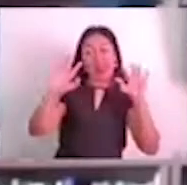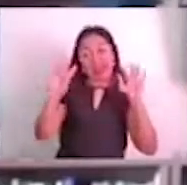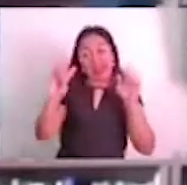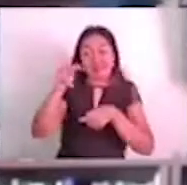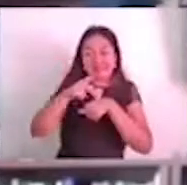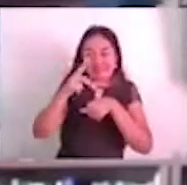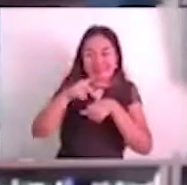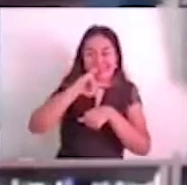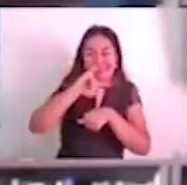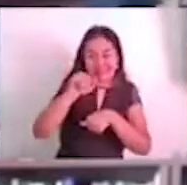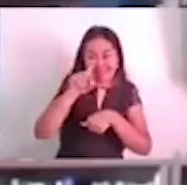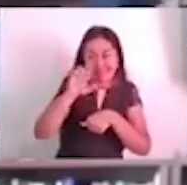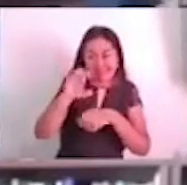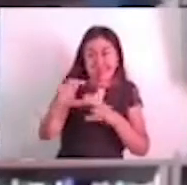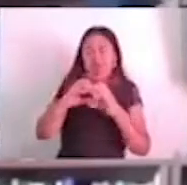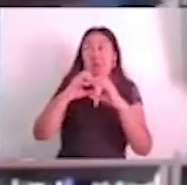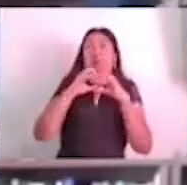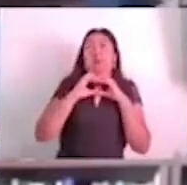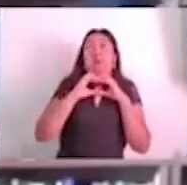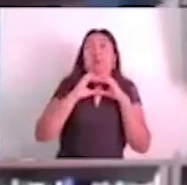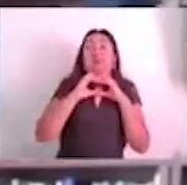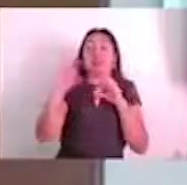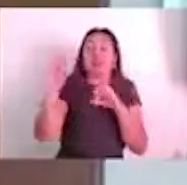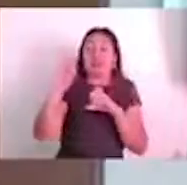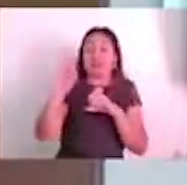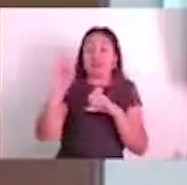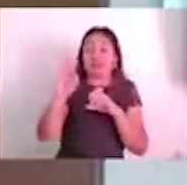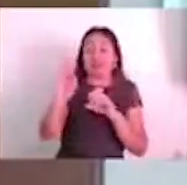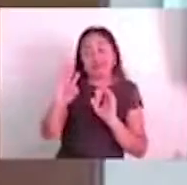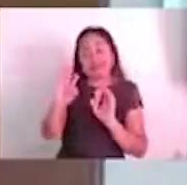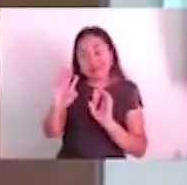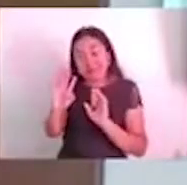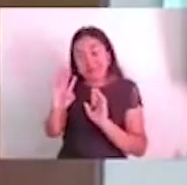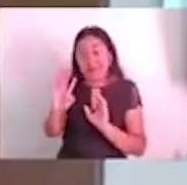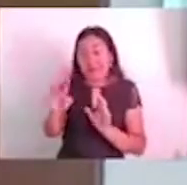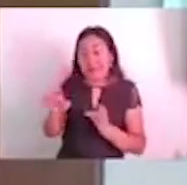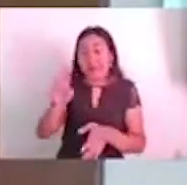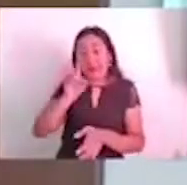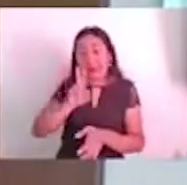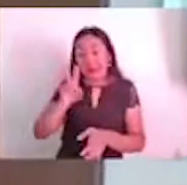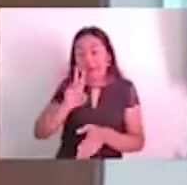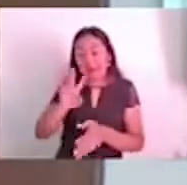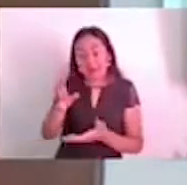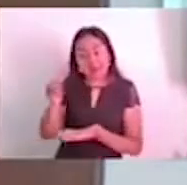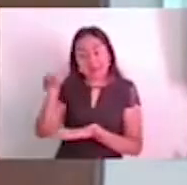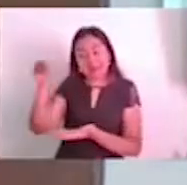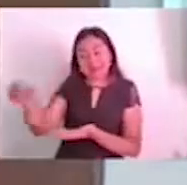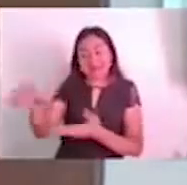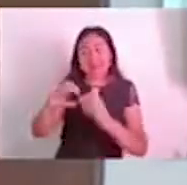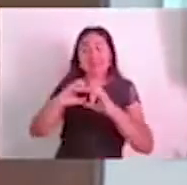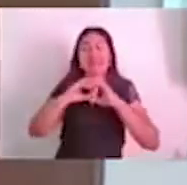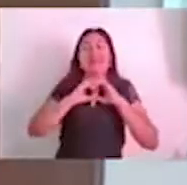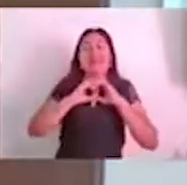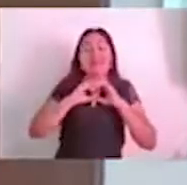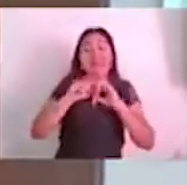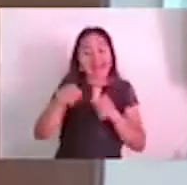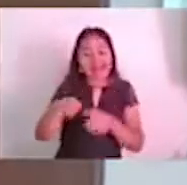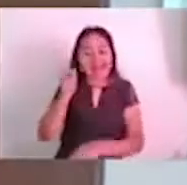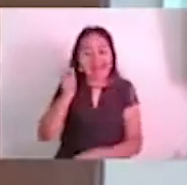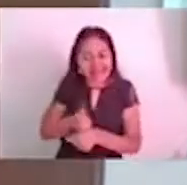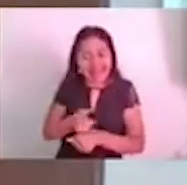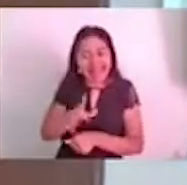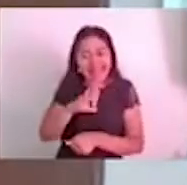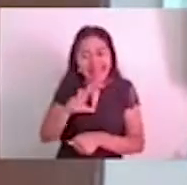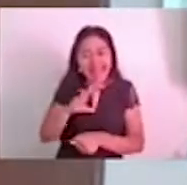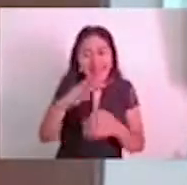la cobran antes de entrar al Mictlán, ¿no? ¿Qué tal que tiene que pagar? Mejor de ahí que se la lleve. Sí. Eduardo, a